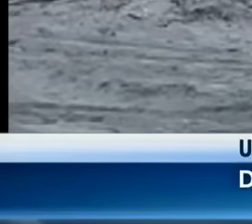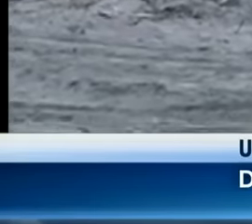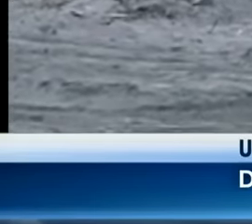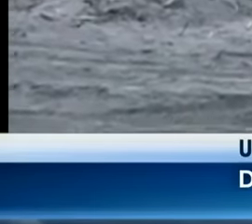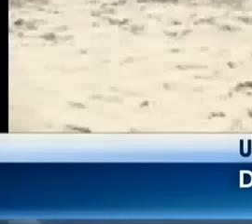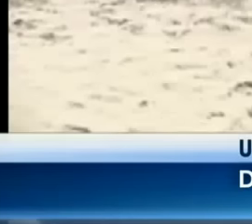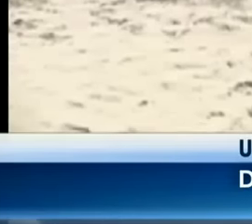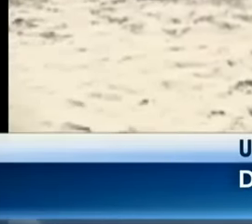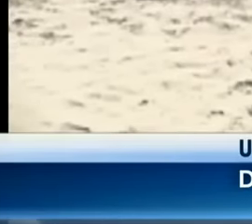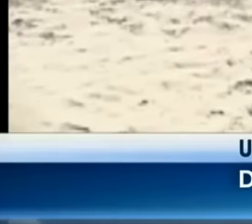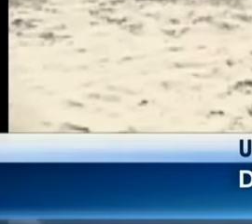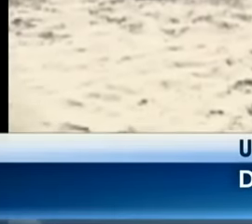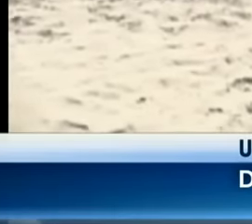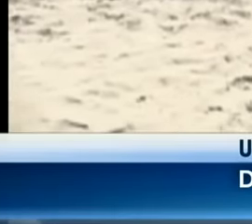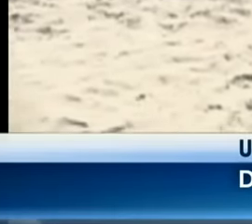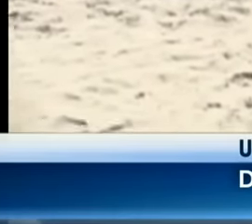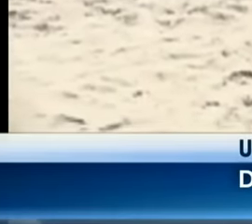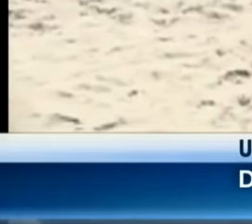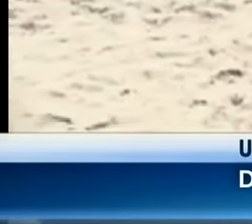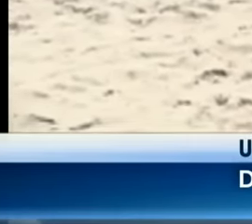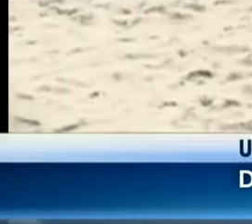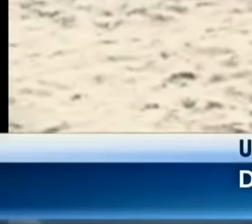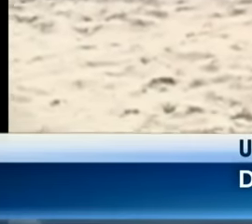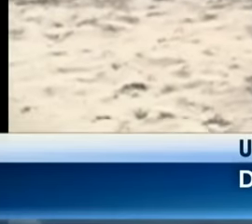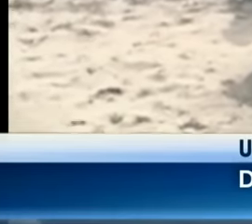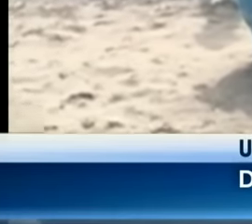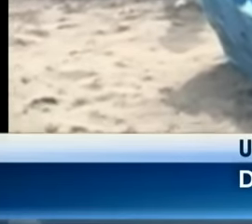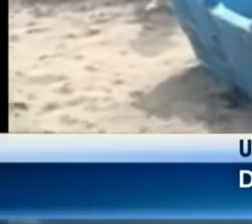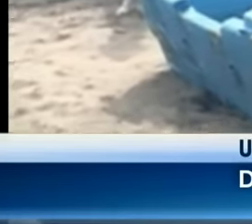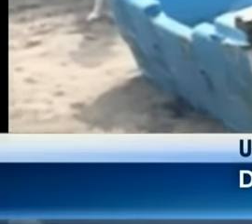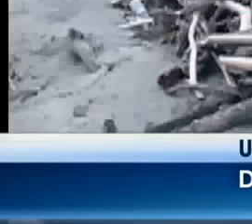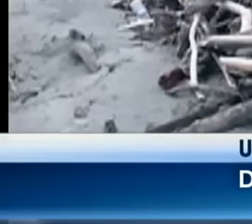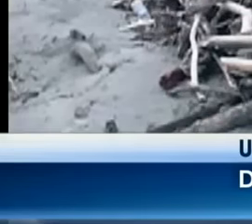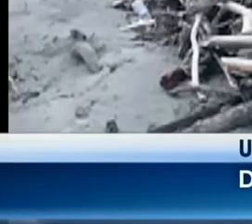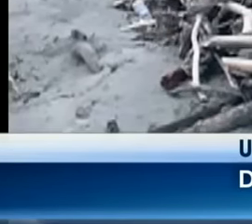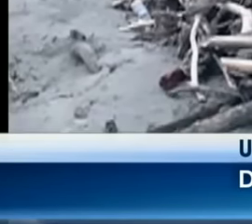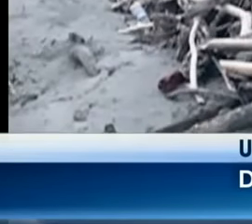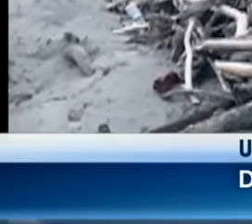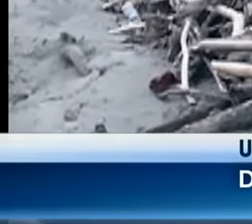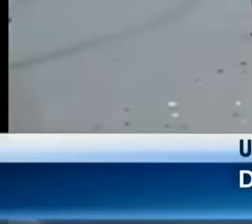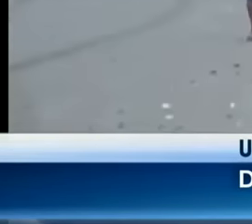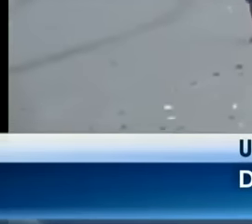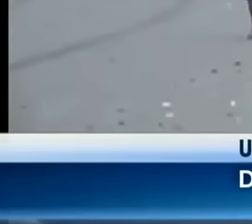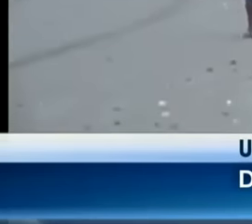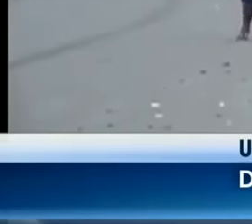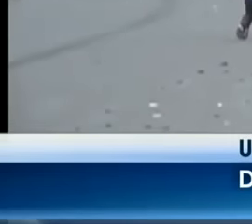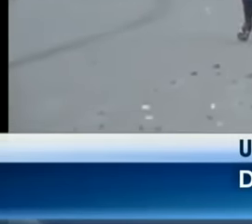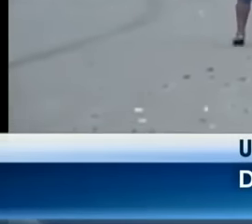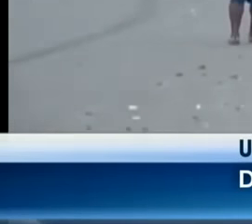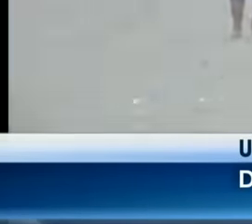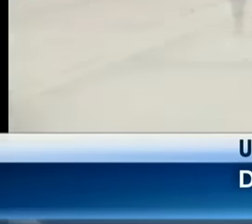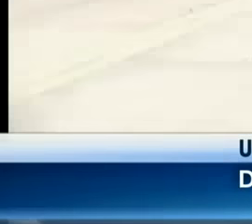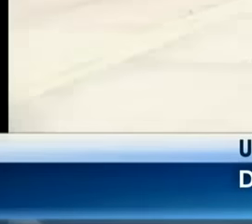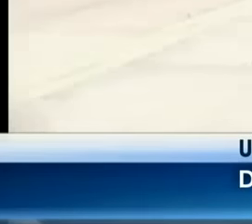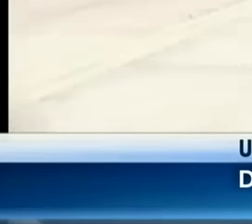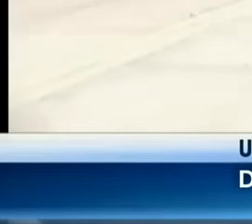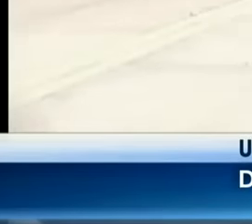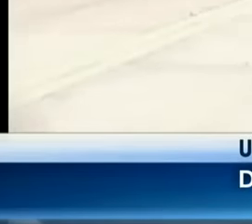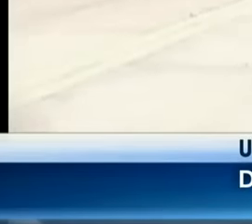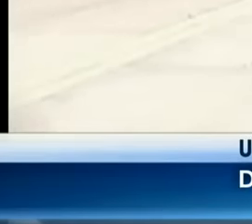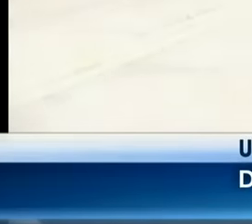desolada, embarcaciones varadas, restos de maderas y casas abandonadas. Y es que aquí, la mayoría se trasladó al filo de la